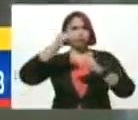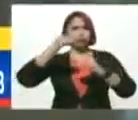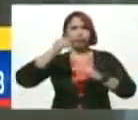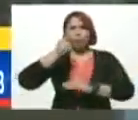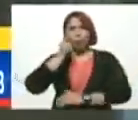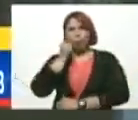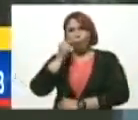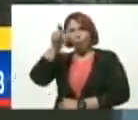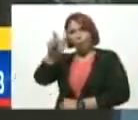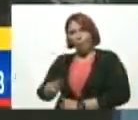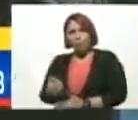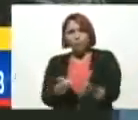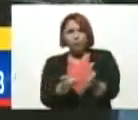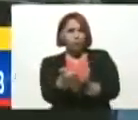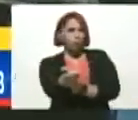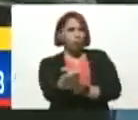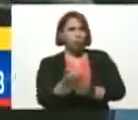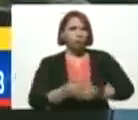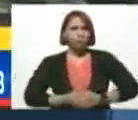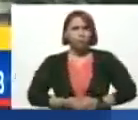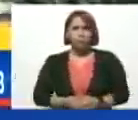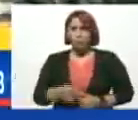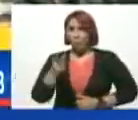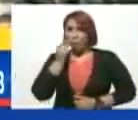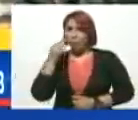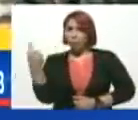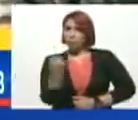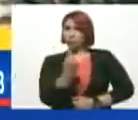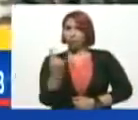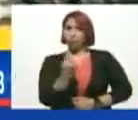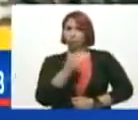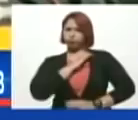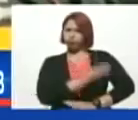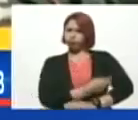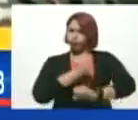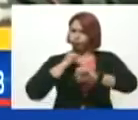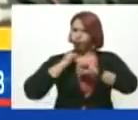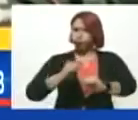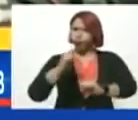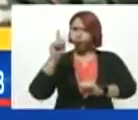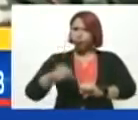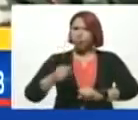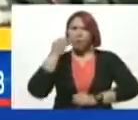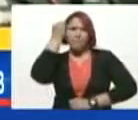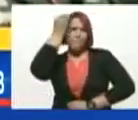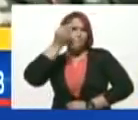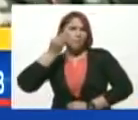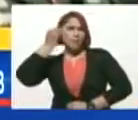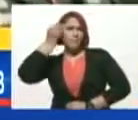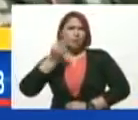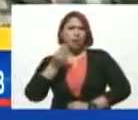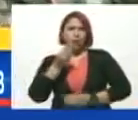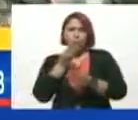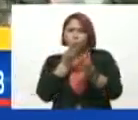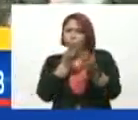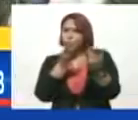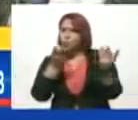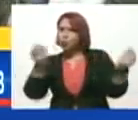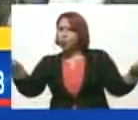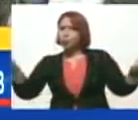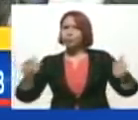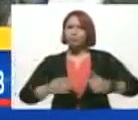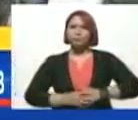de la lealtad, un hombre de una sola pieza, un hombre de un pensamiento fluido,